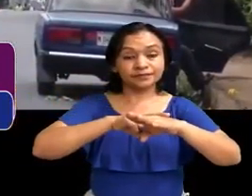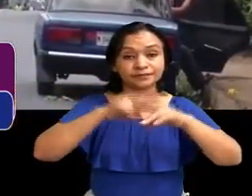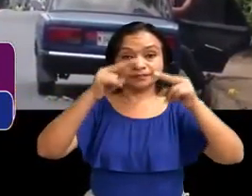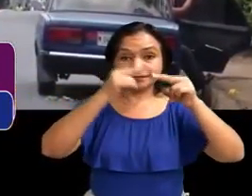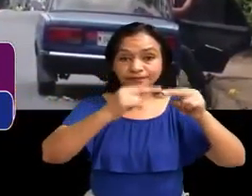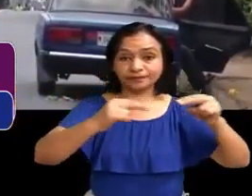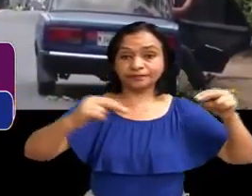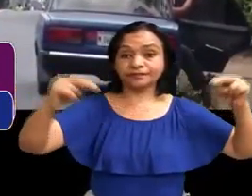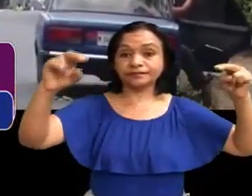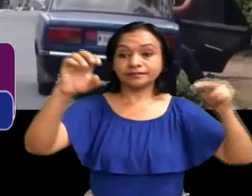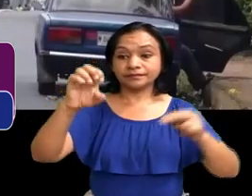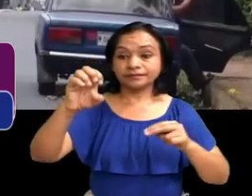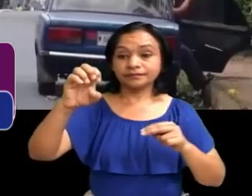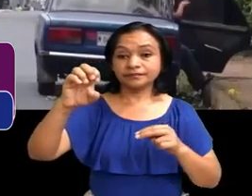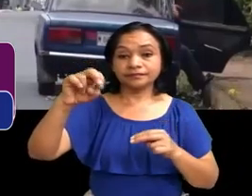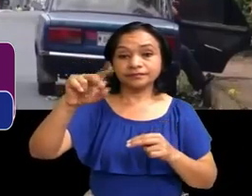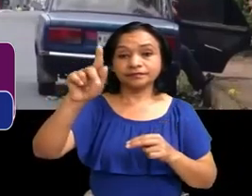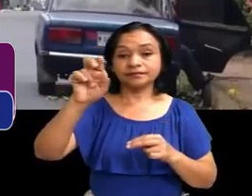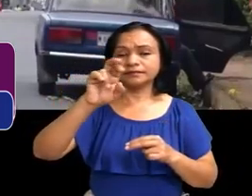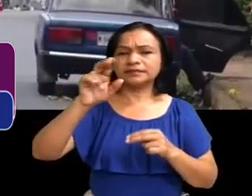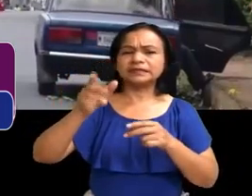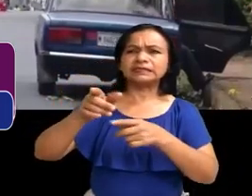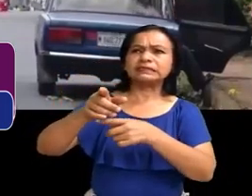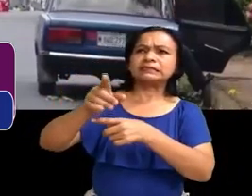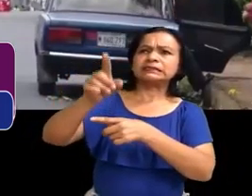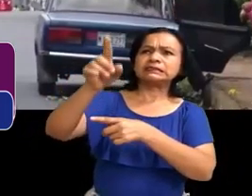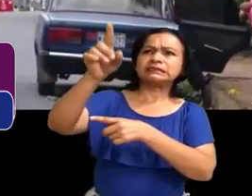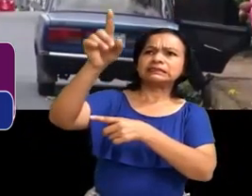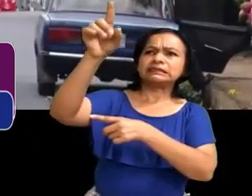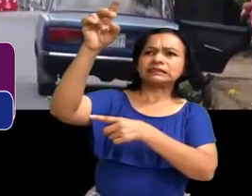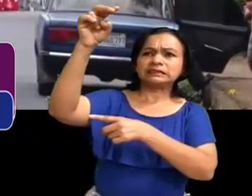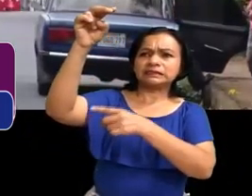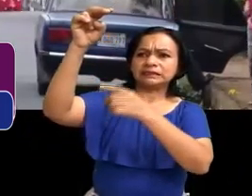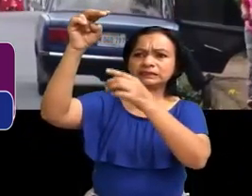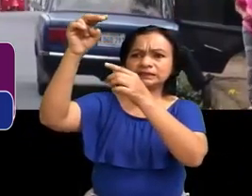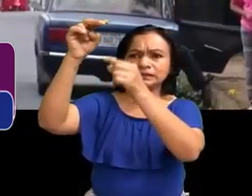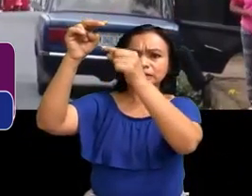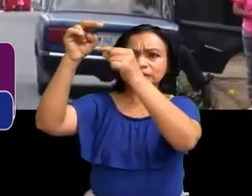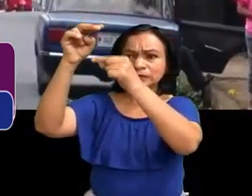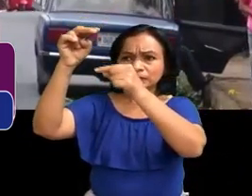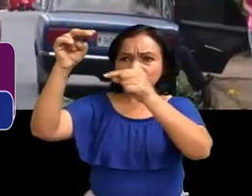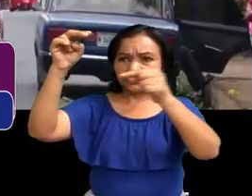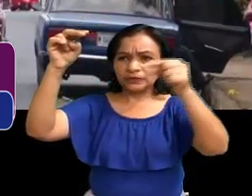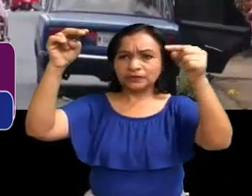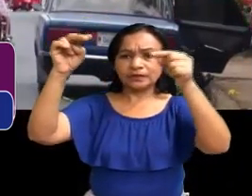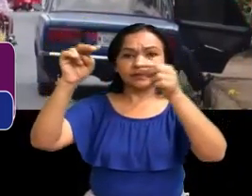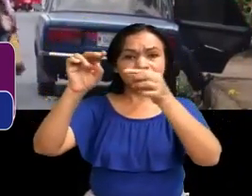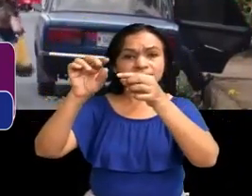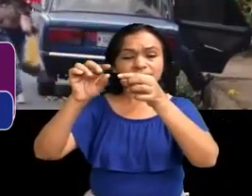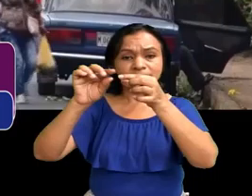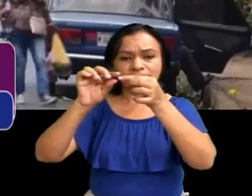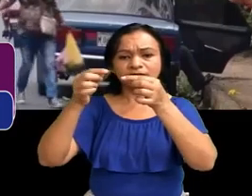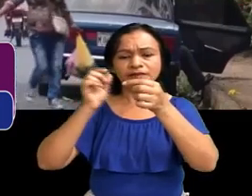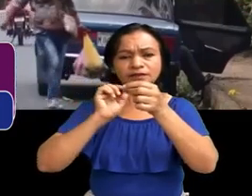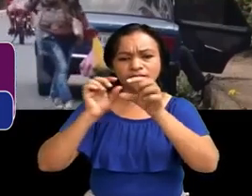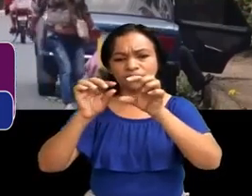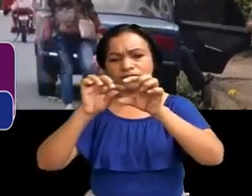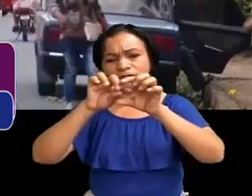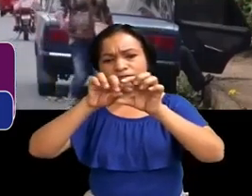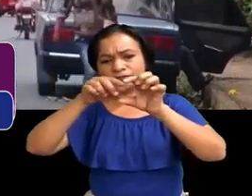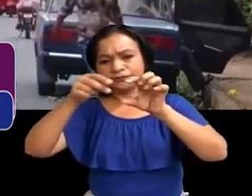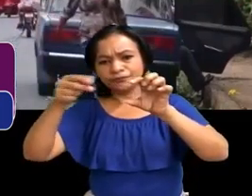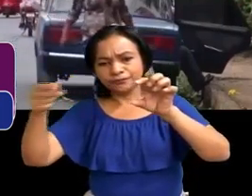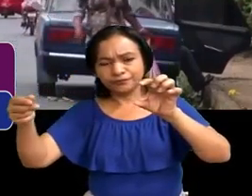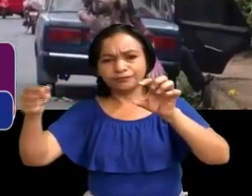de Enatrel, en esas torres altísimas, en el cable superior, en ese cable eléctrico que tiene funciones para